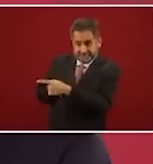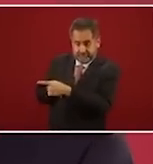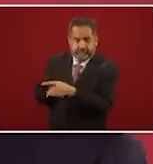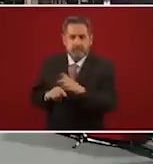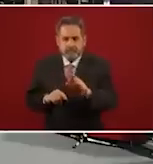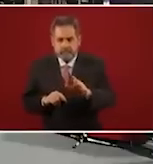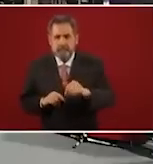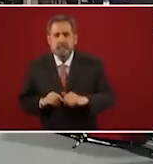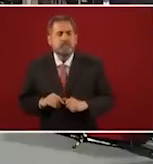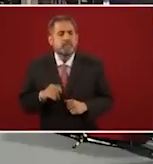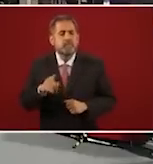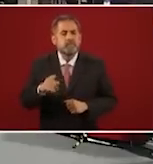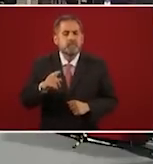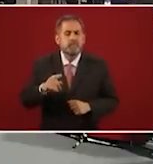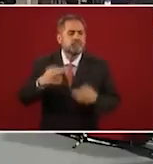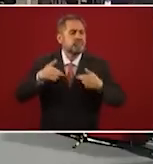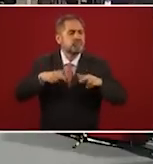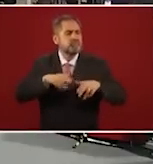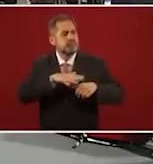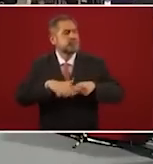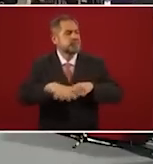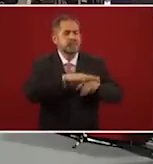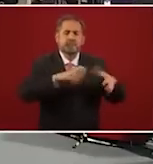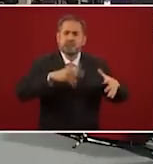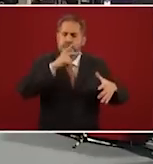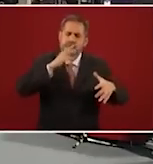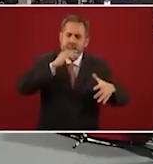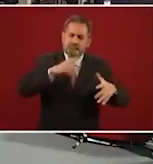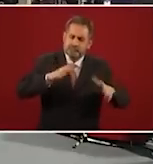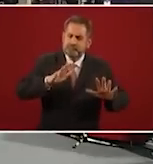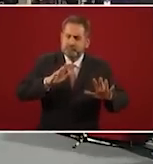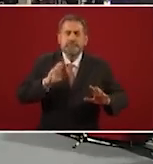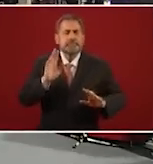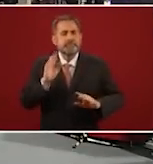han asumido que representan a todos los padres de familia,